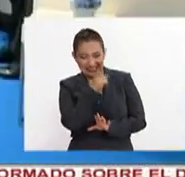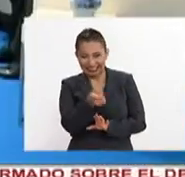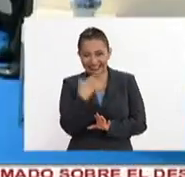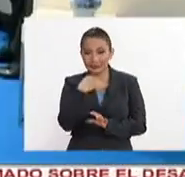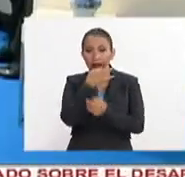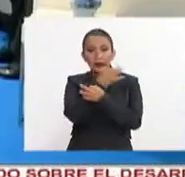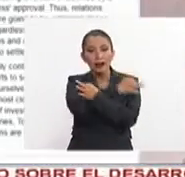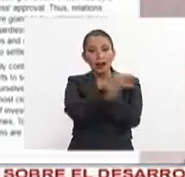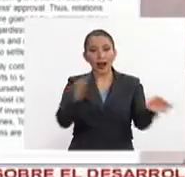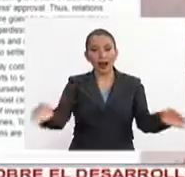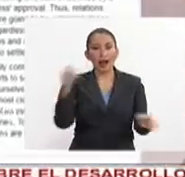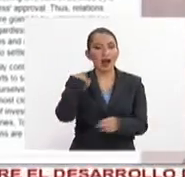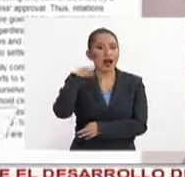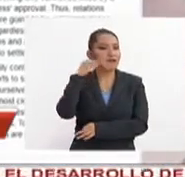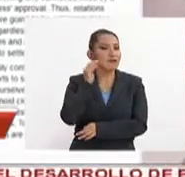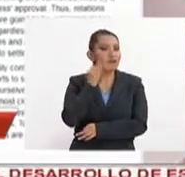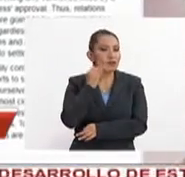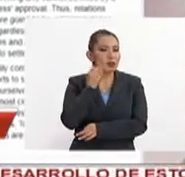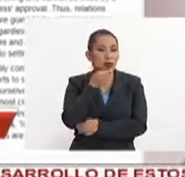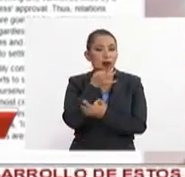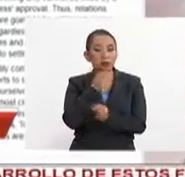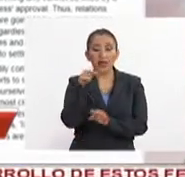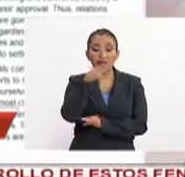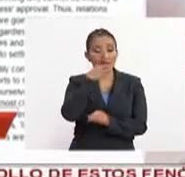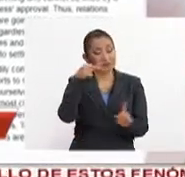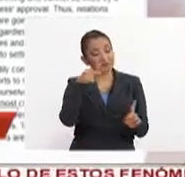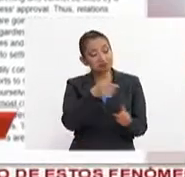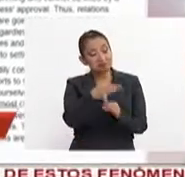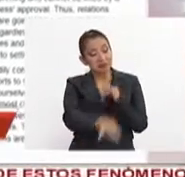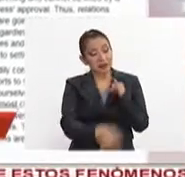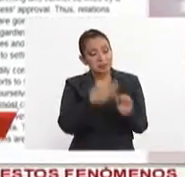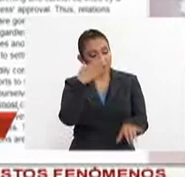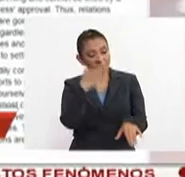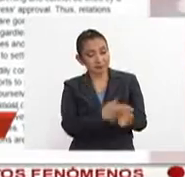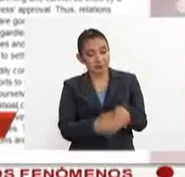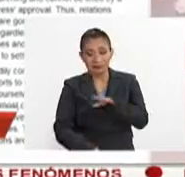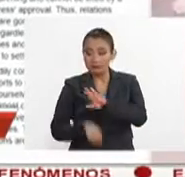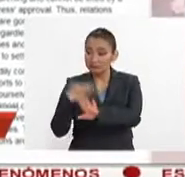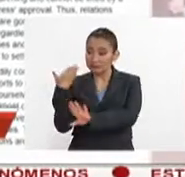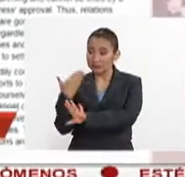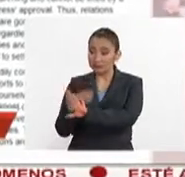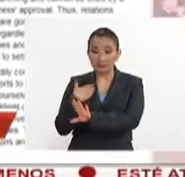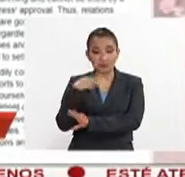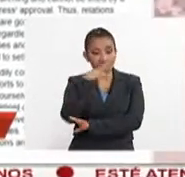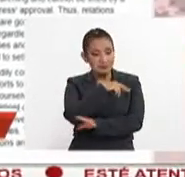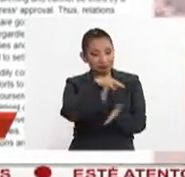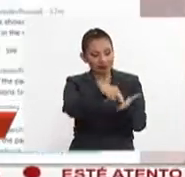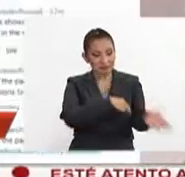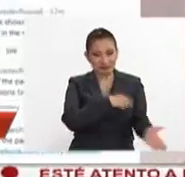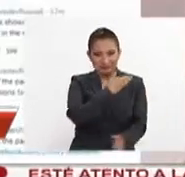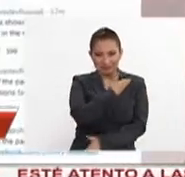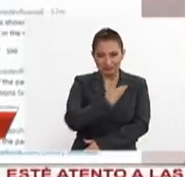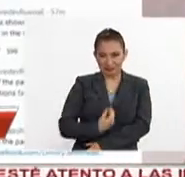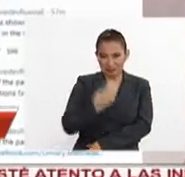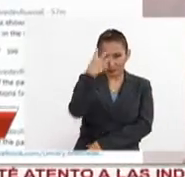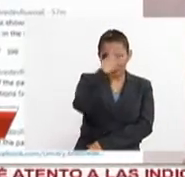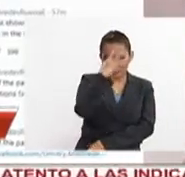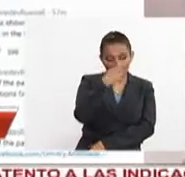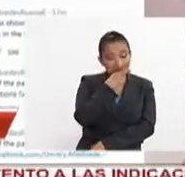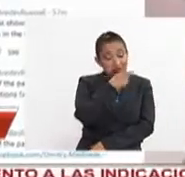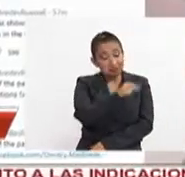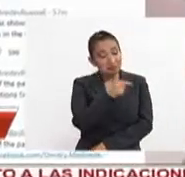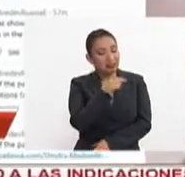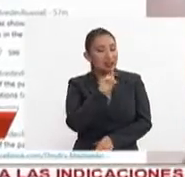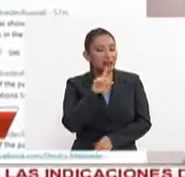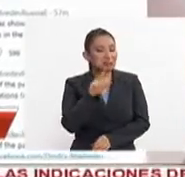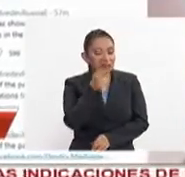una publicación en Facebook. Ahí precisó que el punto final fueron las sanciones contra Rusia firmadas por el presidente Donald Trump. Agregó que se